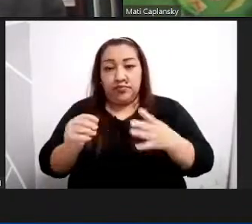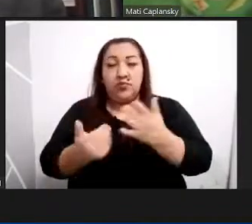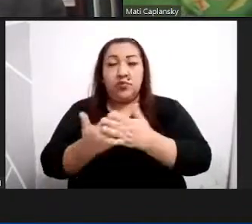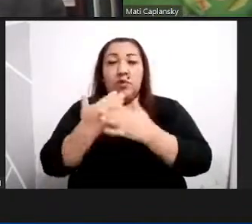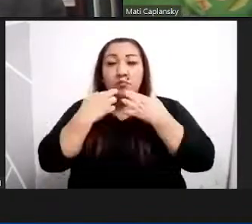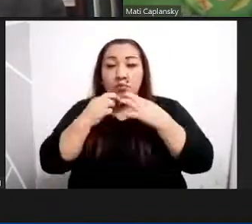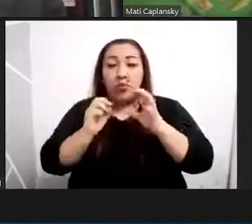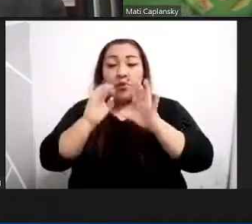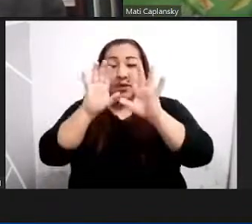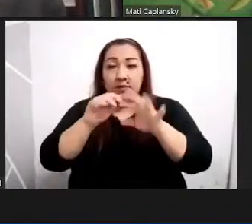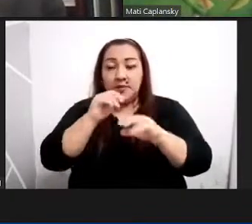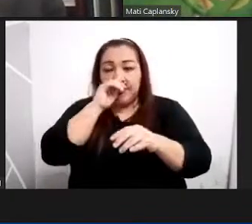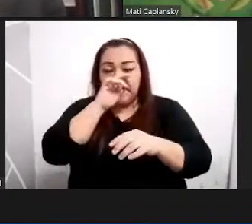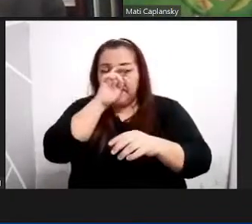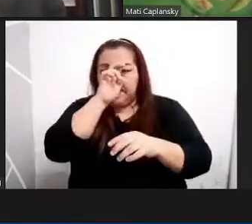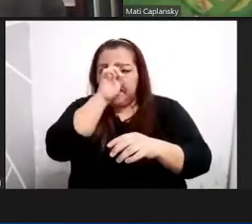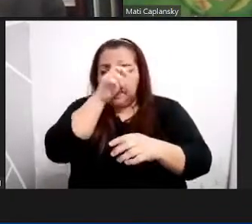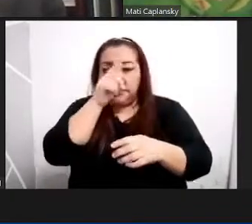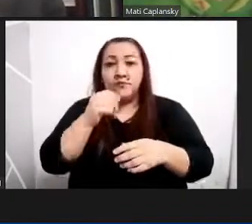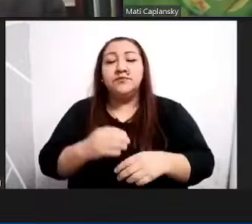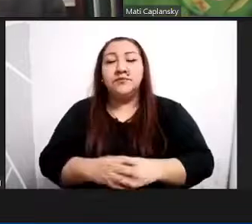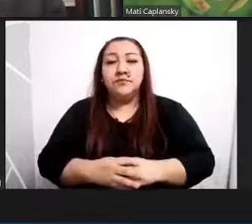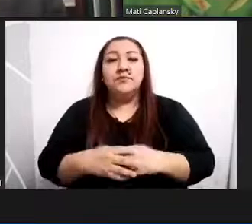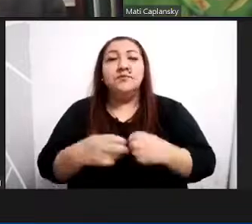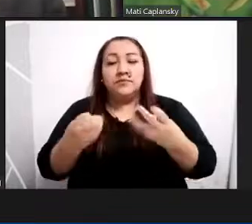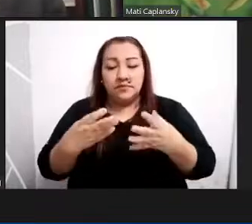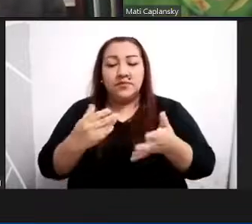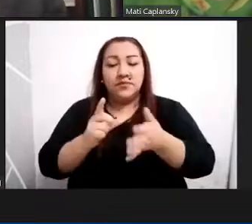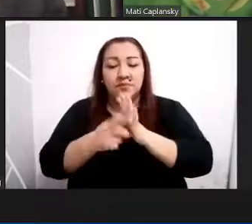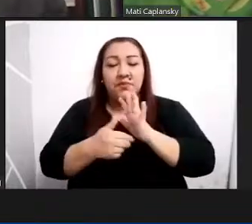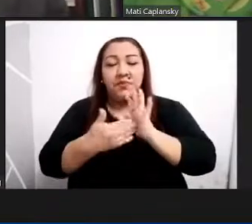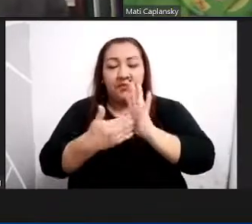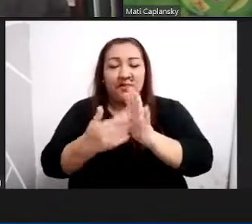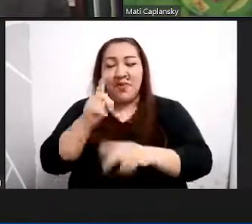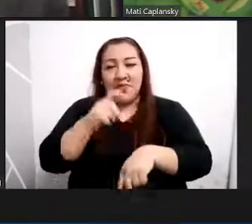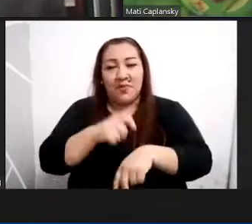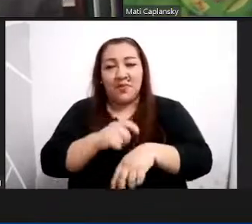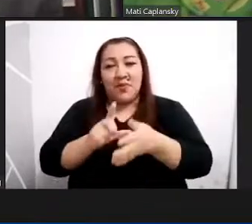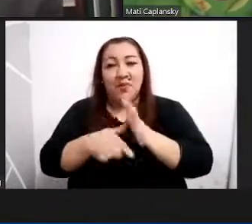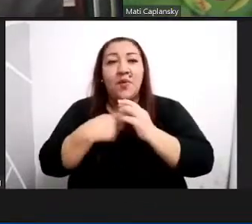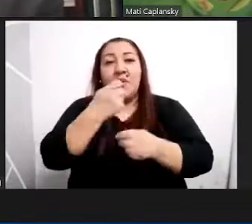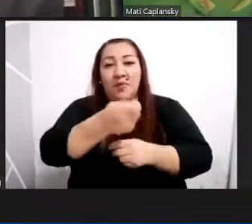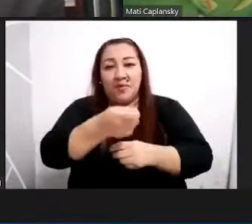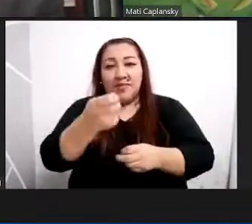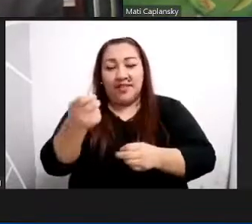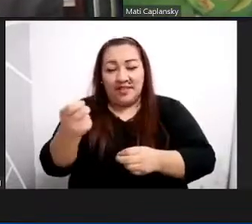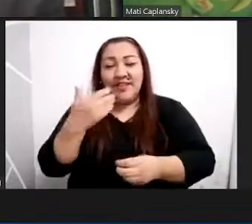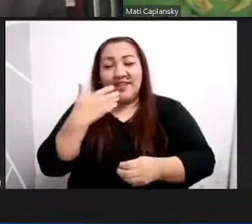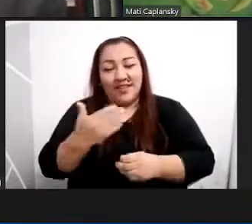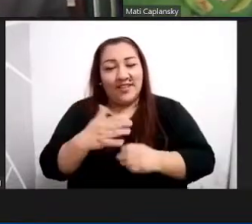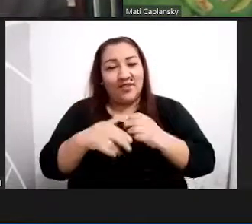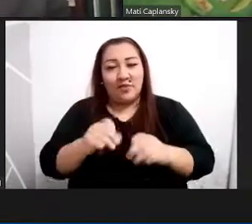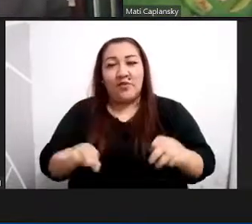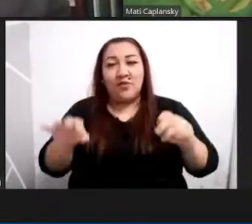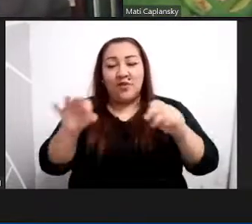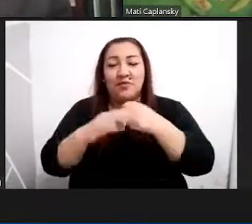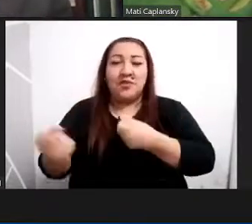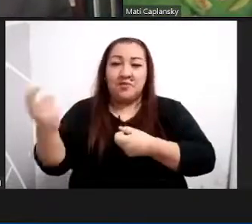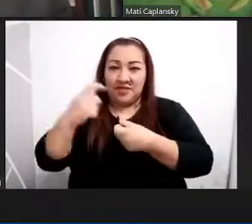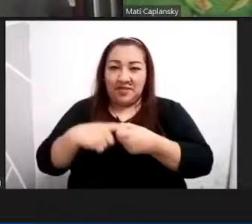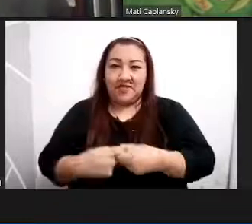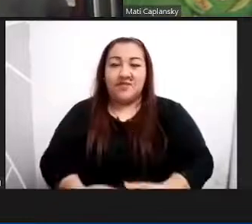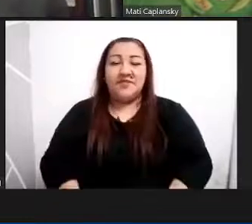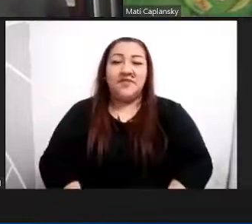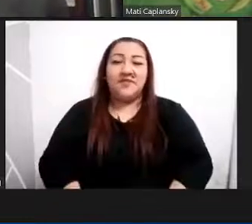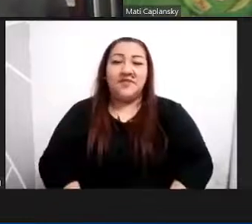publicación digital que por supuesto lo vamos a difundir en su momento, donde ustedes, gracias a esta participación, nos